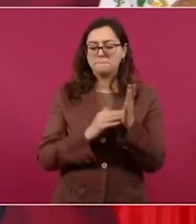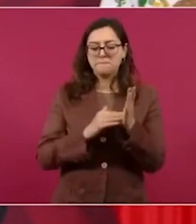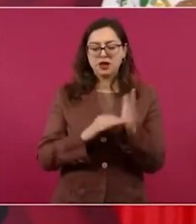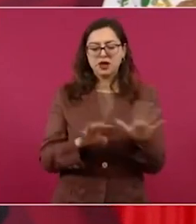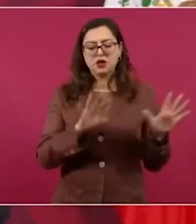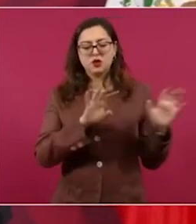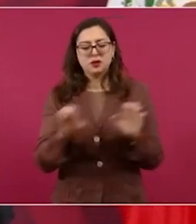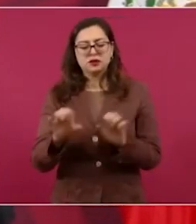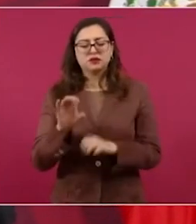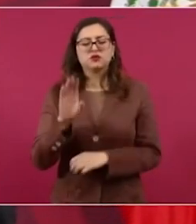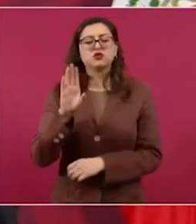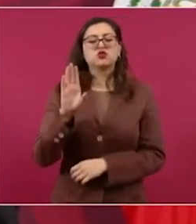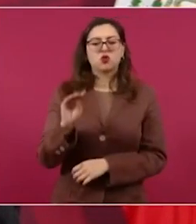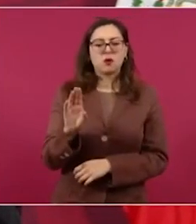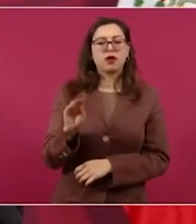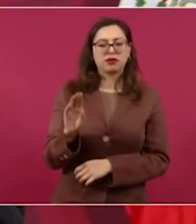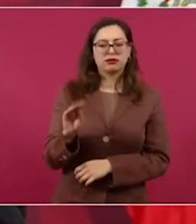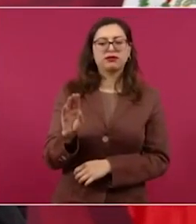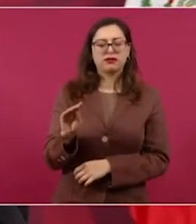1990,